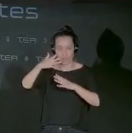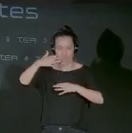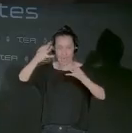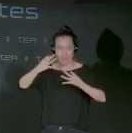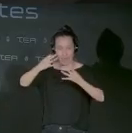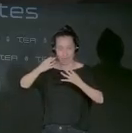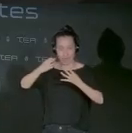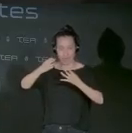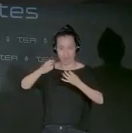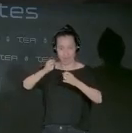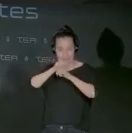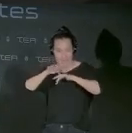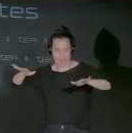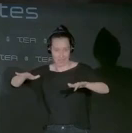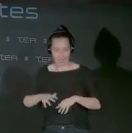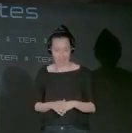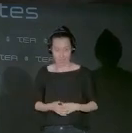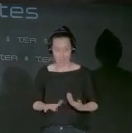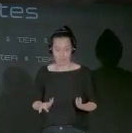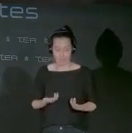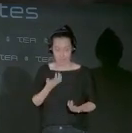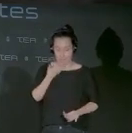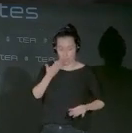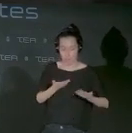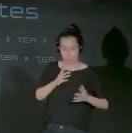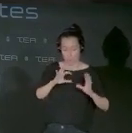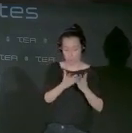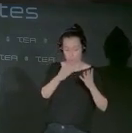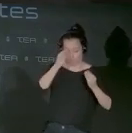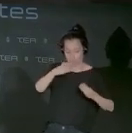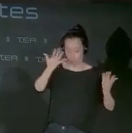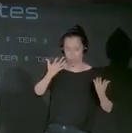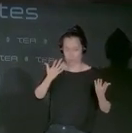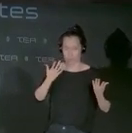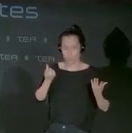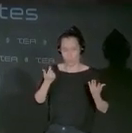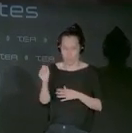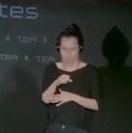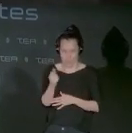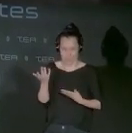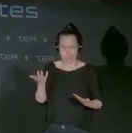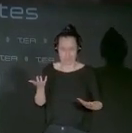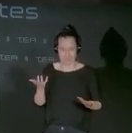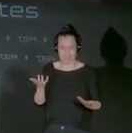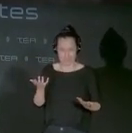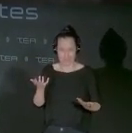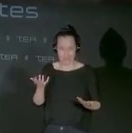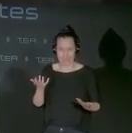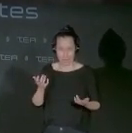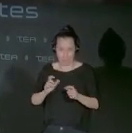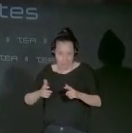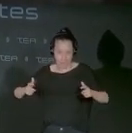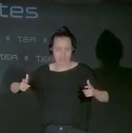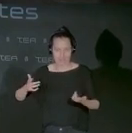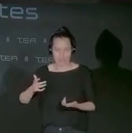mundos virtuales son mucho más allá de lo que han dicho. O sea, también puede ser eso, pero también tenemos una perspectiva como